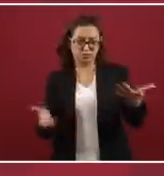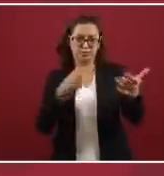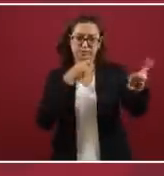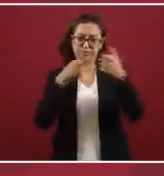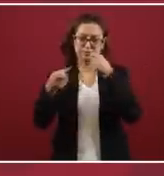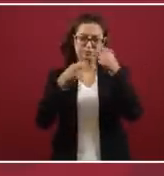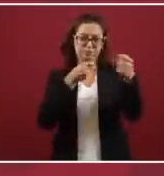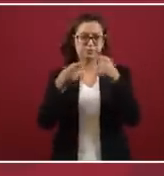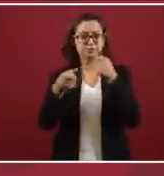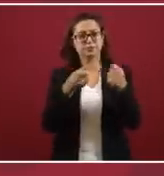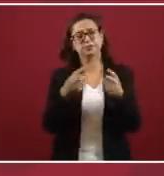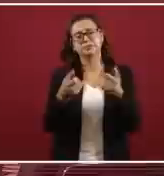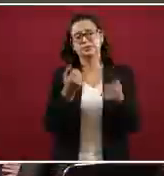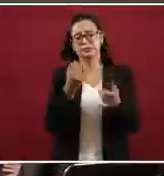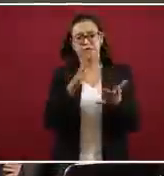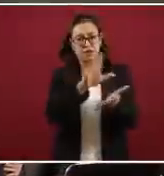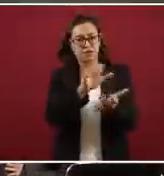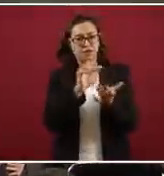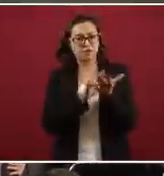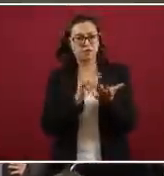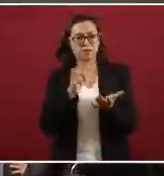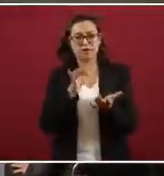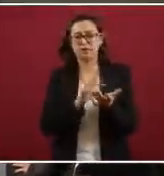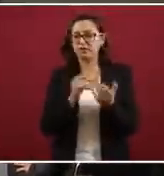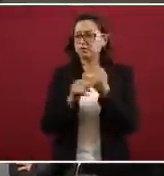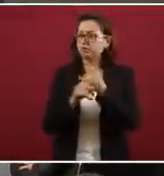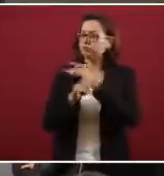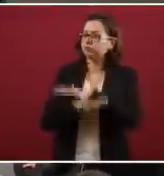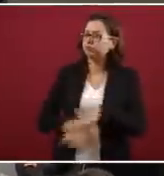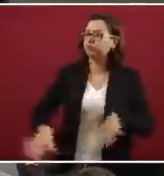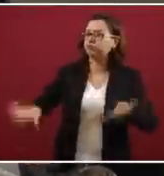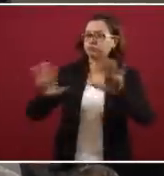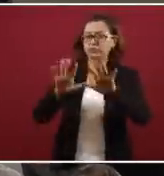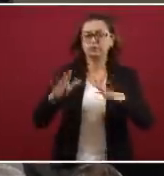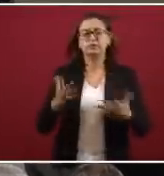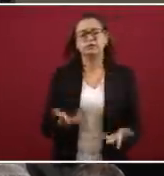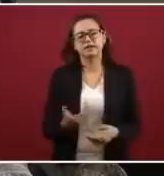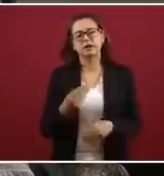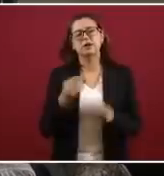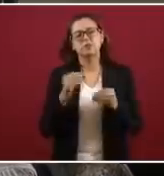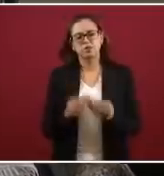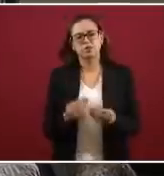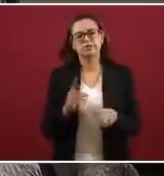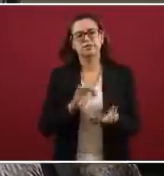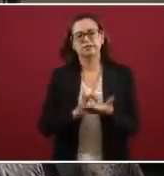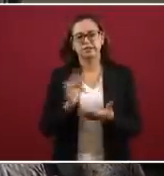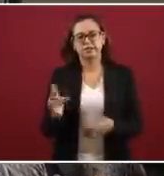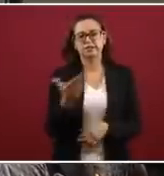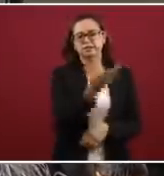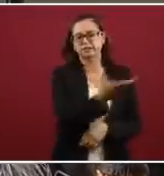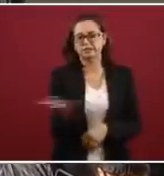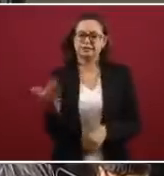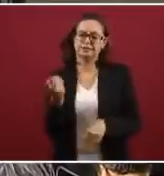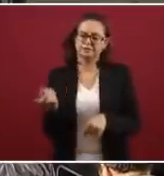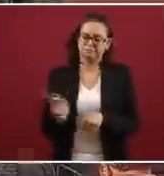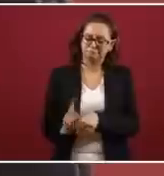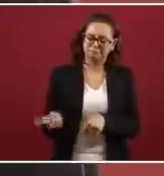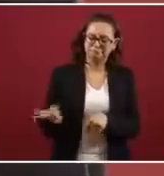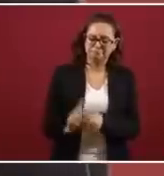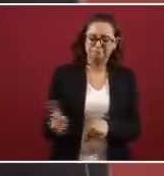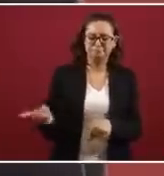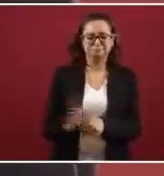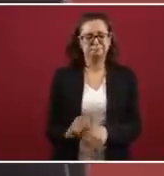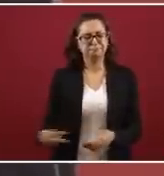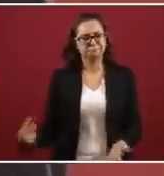mucho por asistir a esta conferencia diaria, que es muy